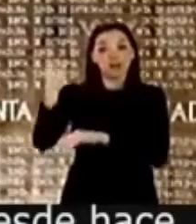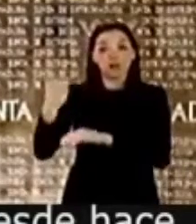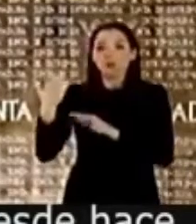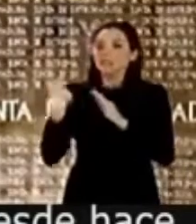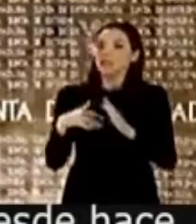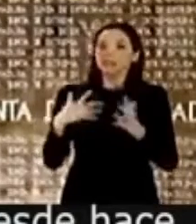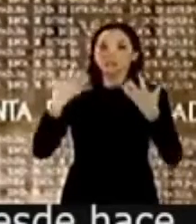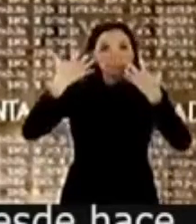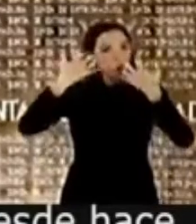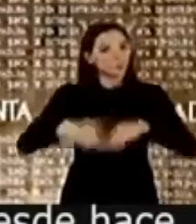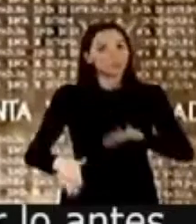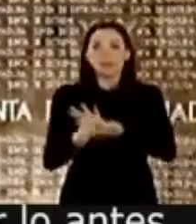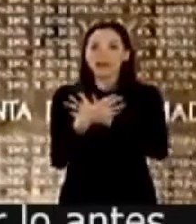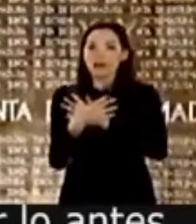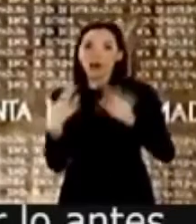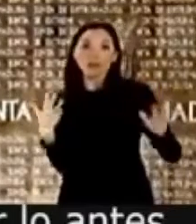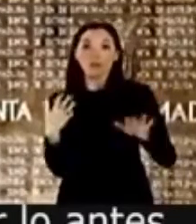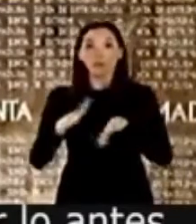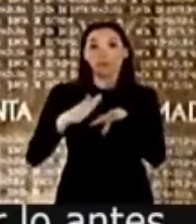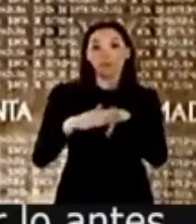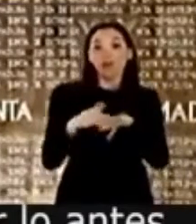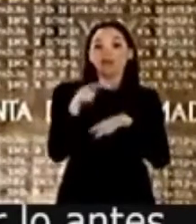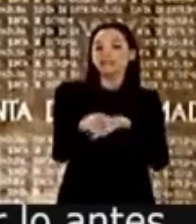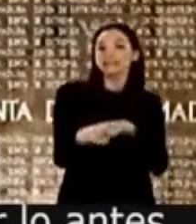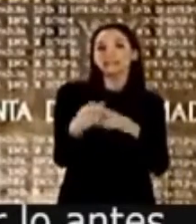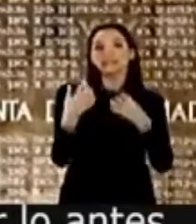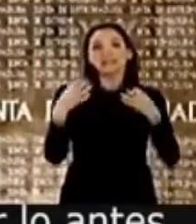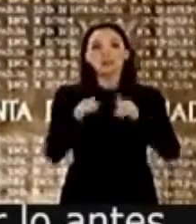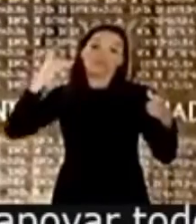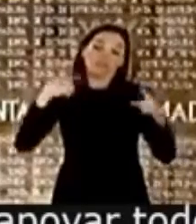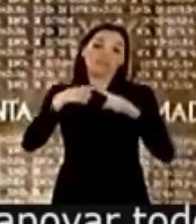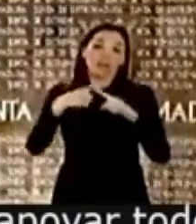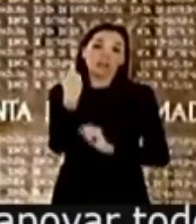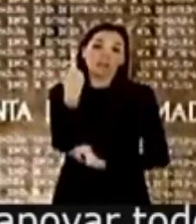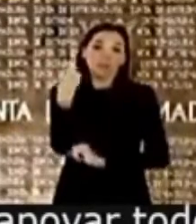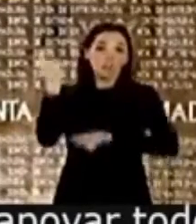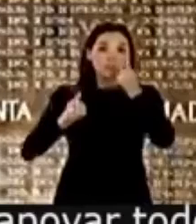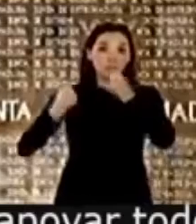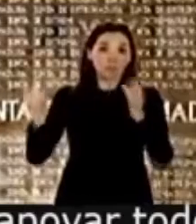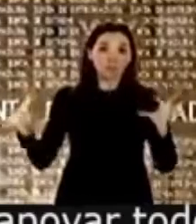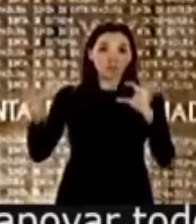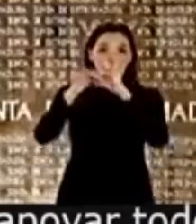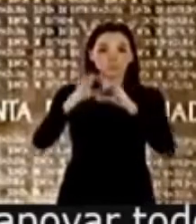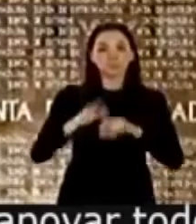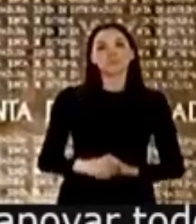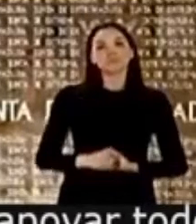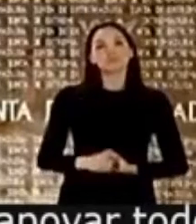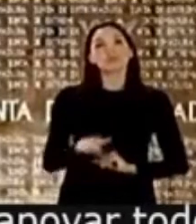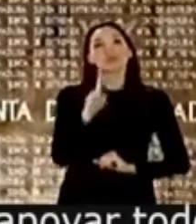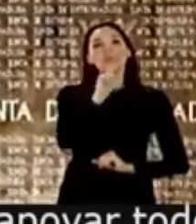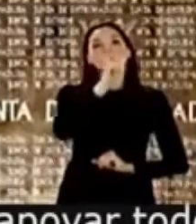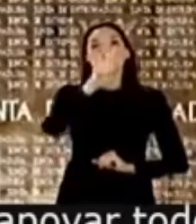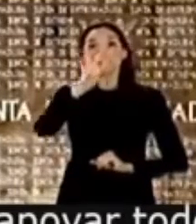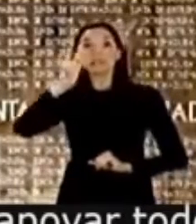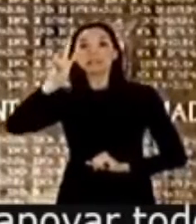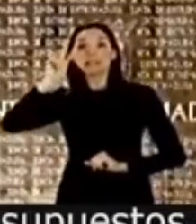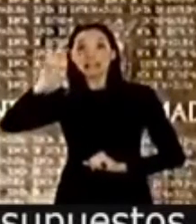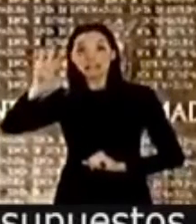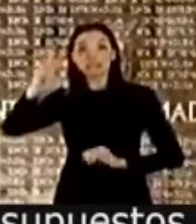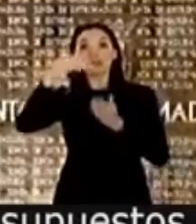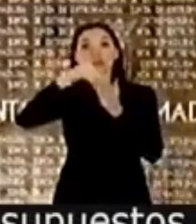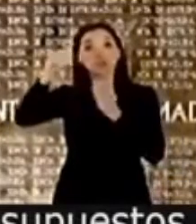antes posible y, además, de una manera más simplificada. 143 millones de euros